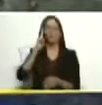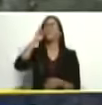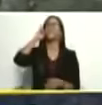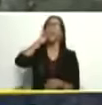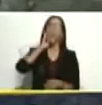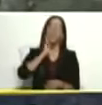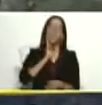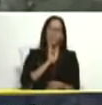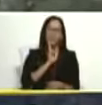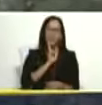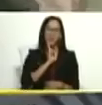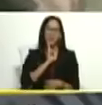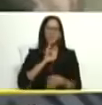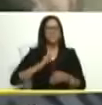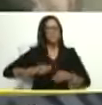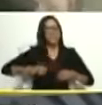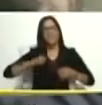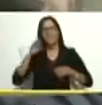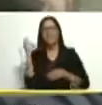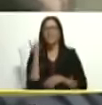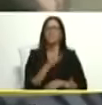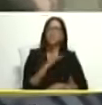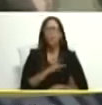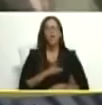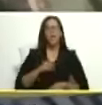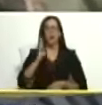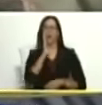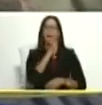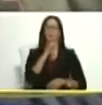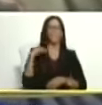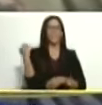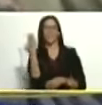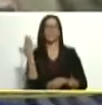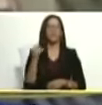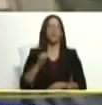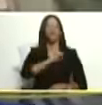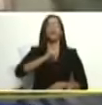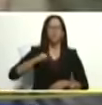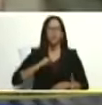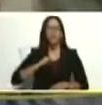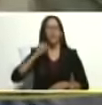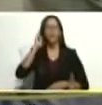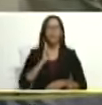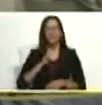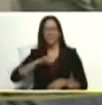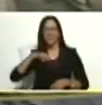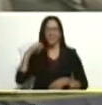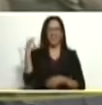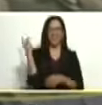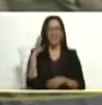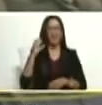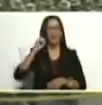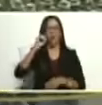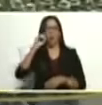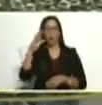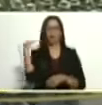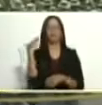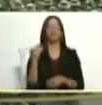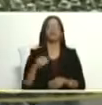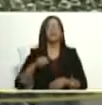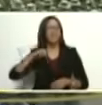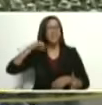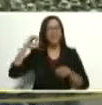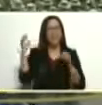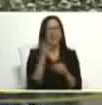bolivariana. Que le arda a los apellidos, somos bolivarianos. Que le arda a la oligarquía, que le arda al imperialismo.